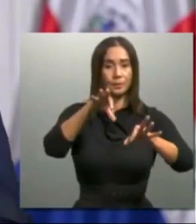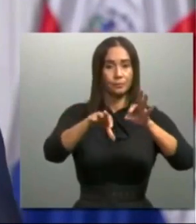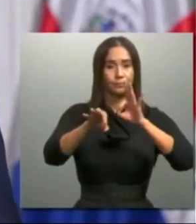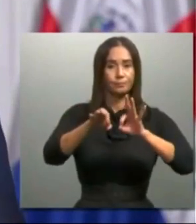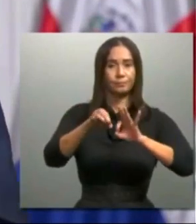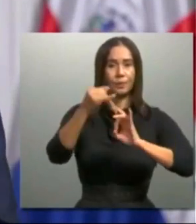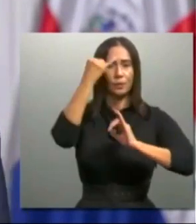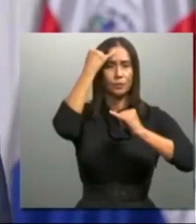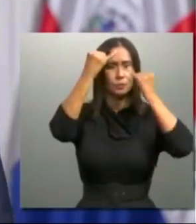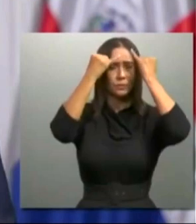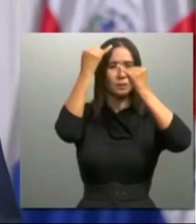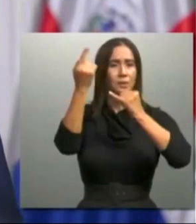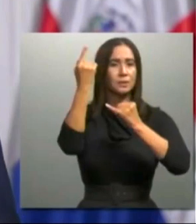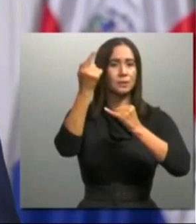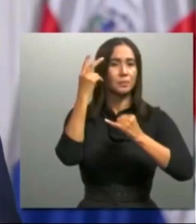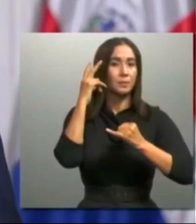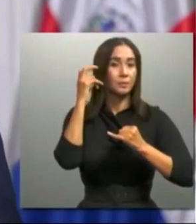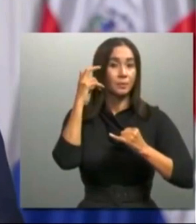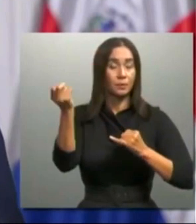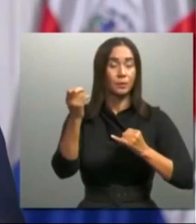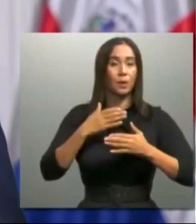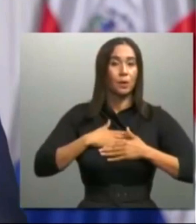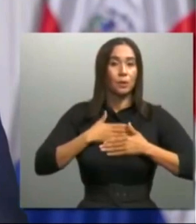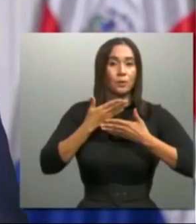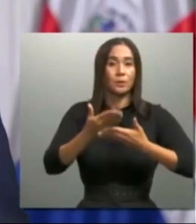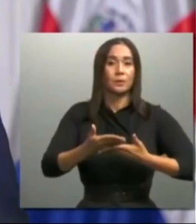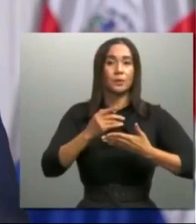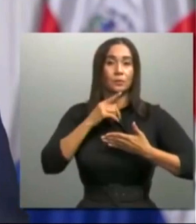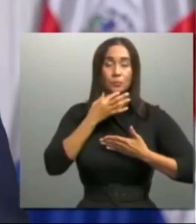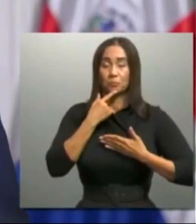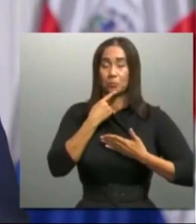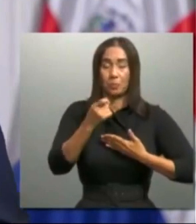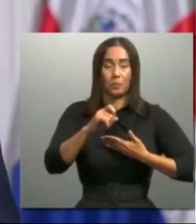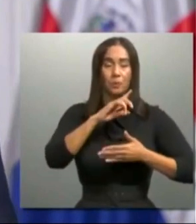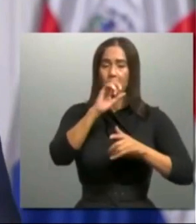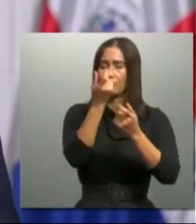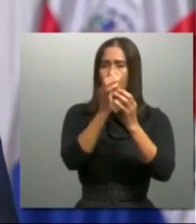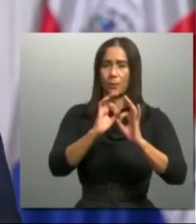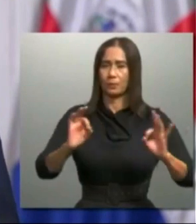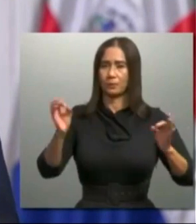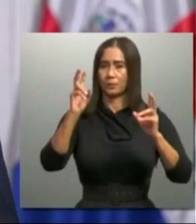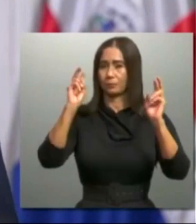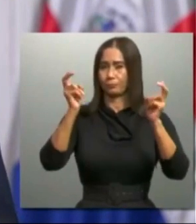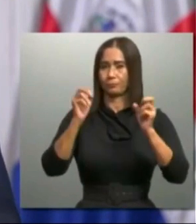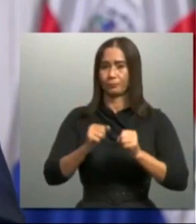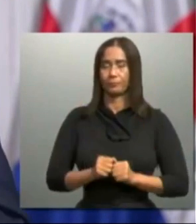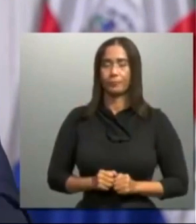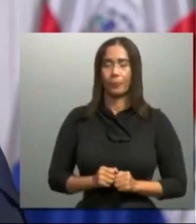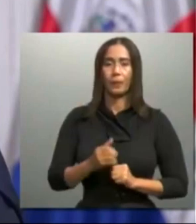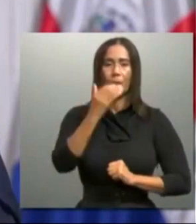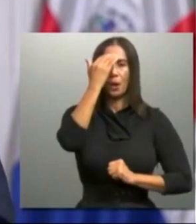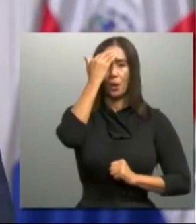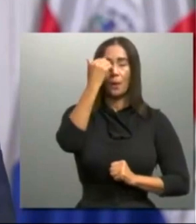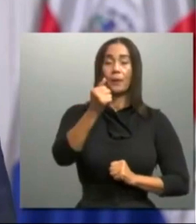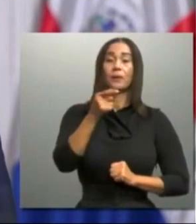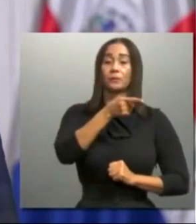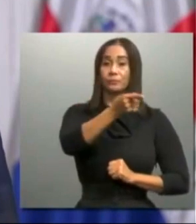acostumbrado al pueblo de que en discursos breves... Preciso y conciso. Yo no sé si son tan